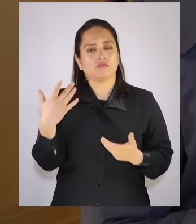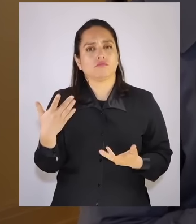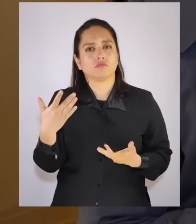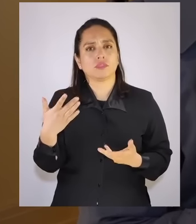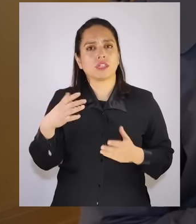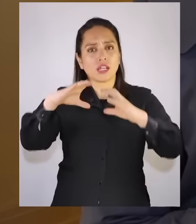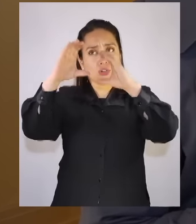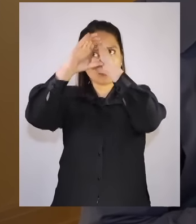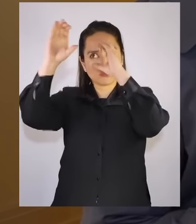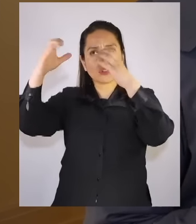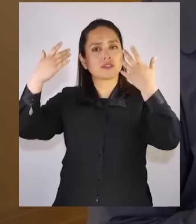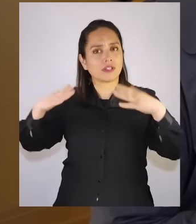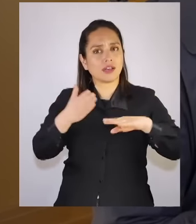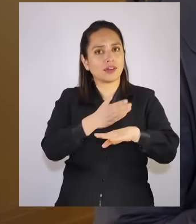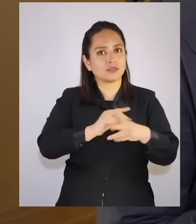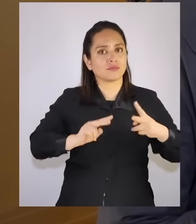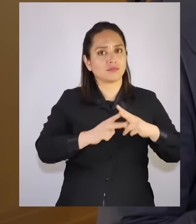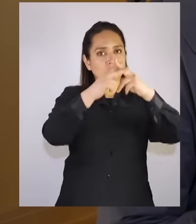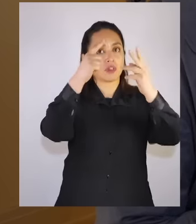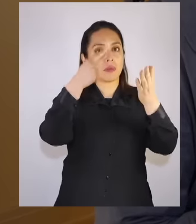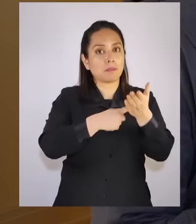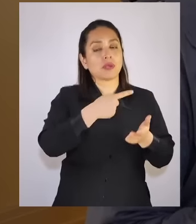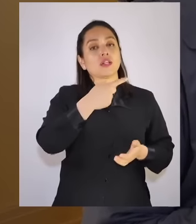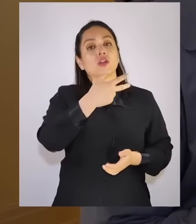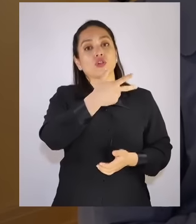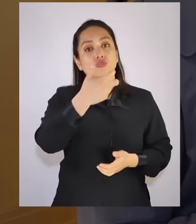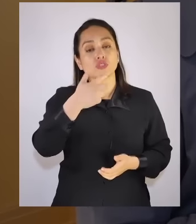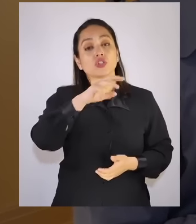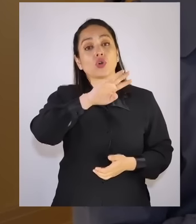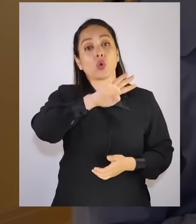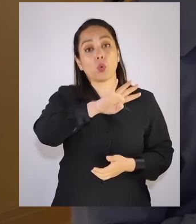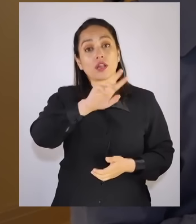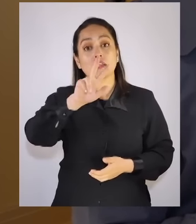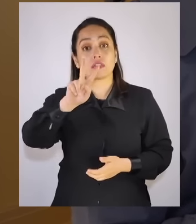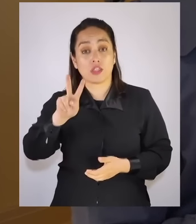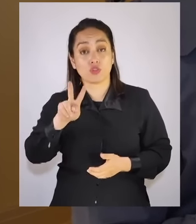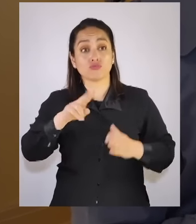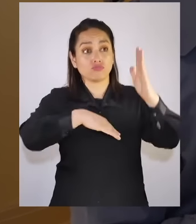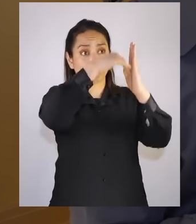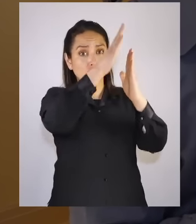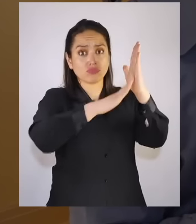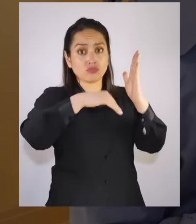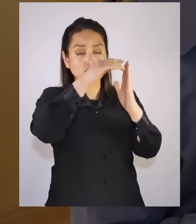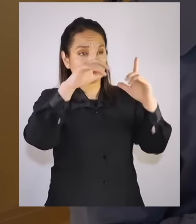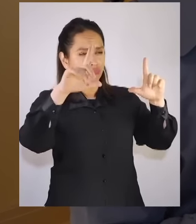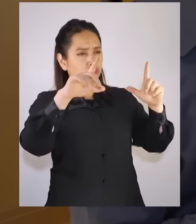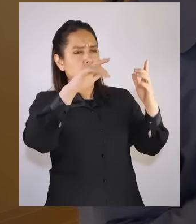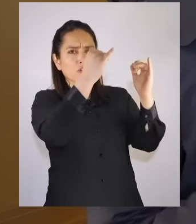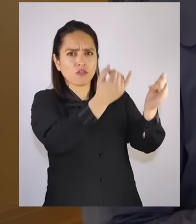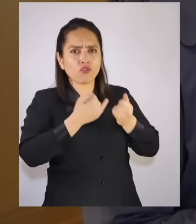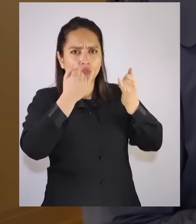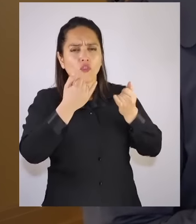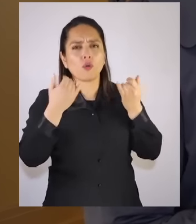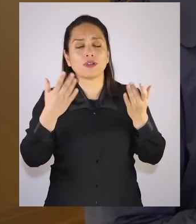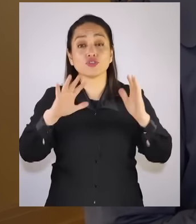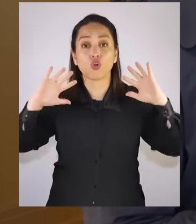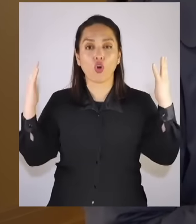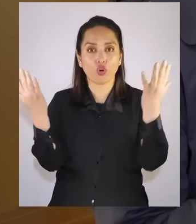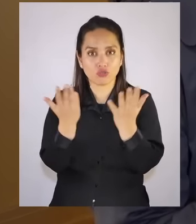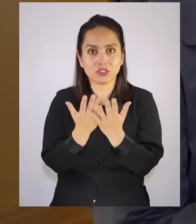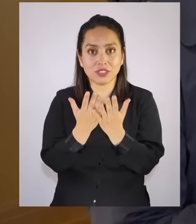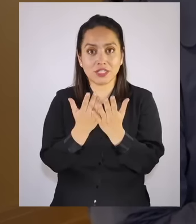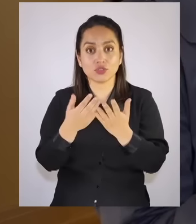acá arriba ya estaba construido en 1842. El cuadro en general nos ofrece mucha información respecto al contexto en el cual